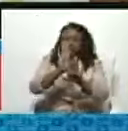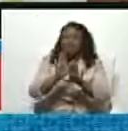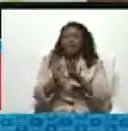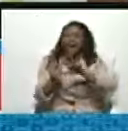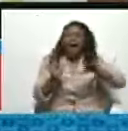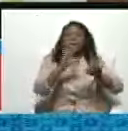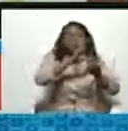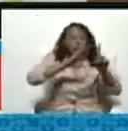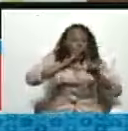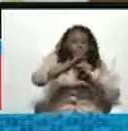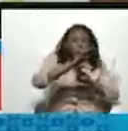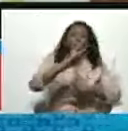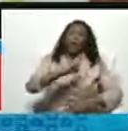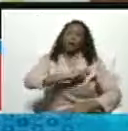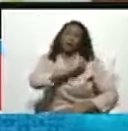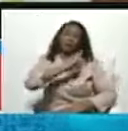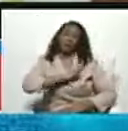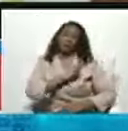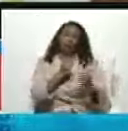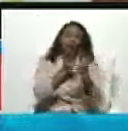aparte de cultural, es religioso.